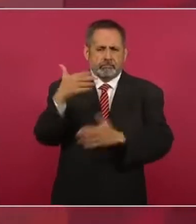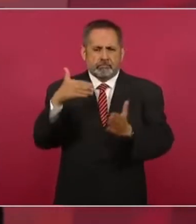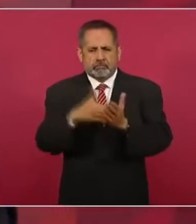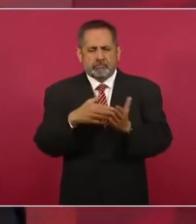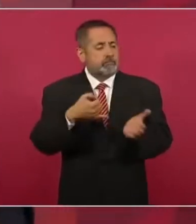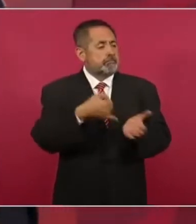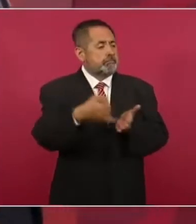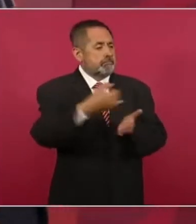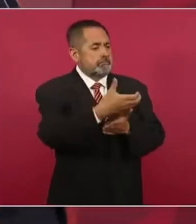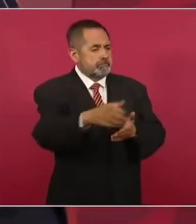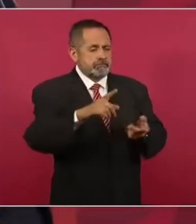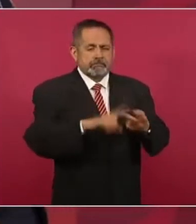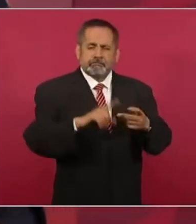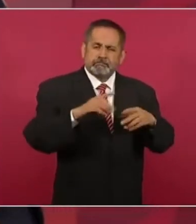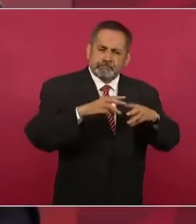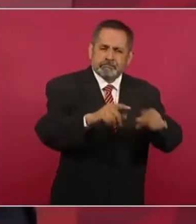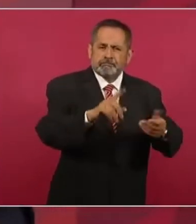agrónomos, técnicos,